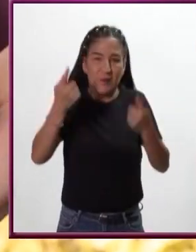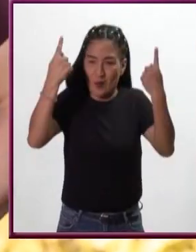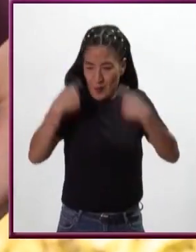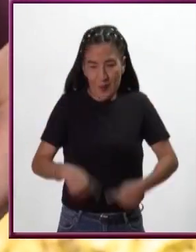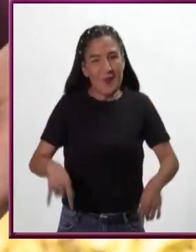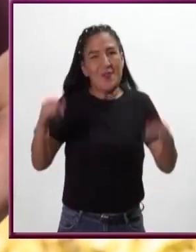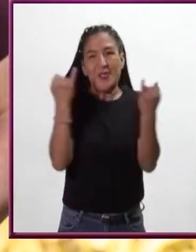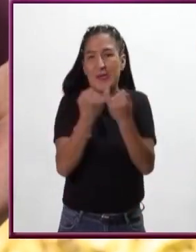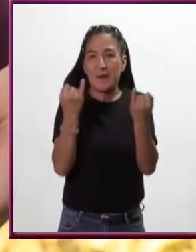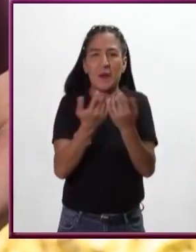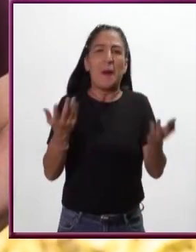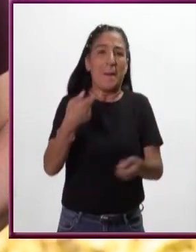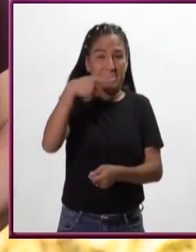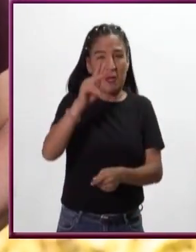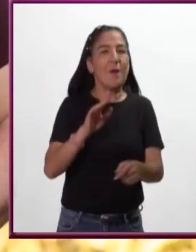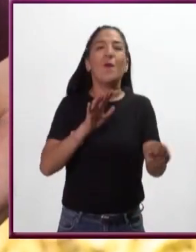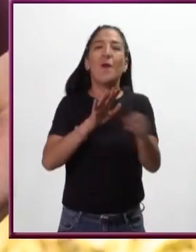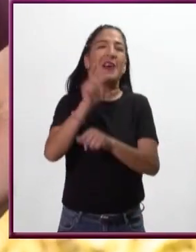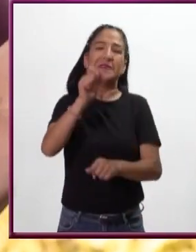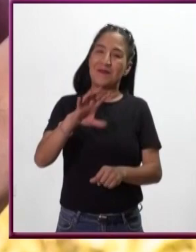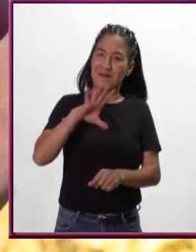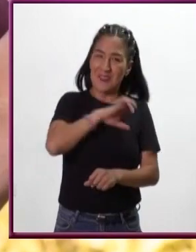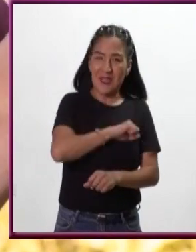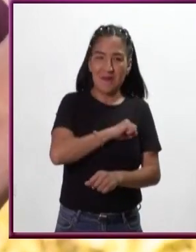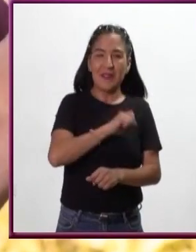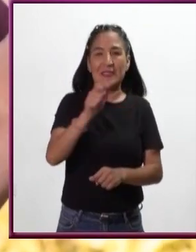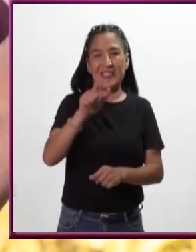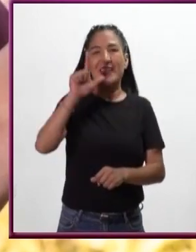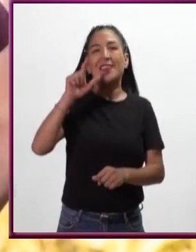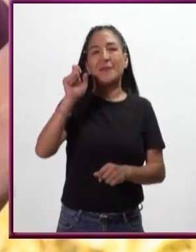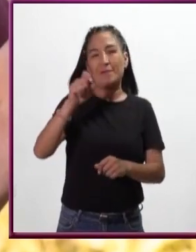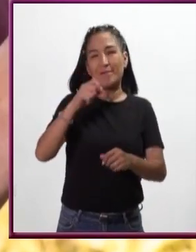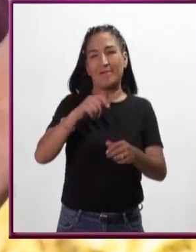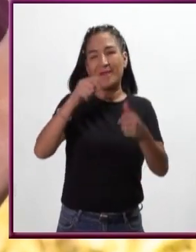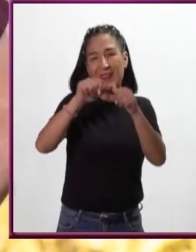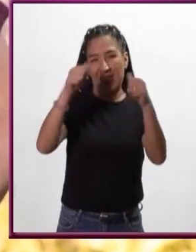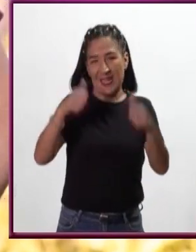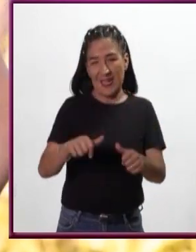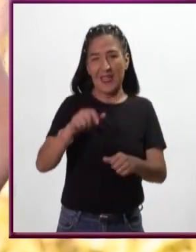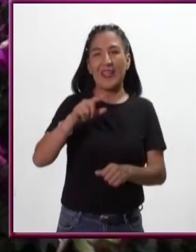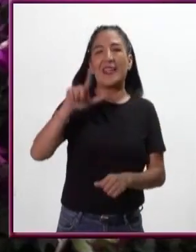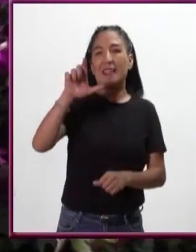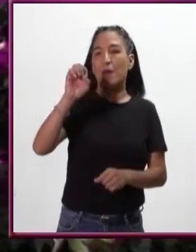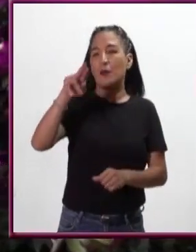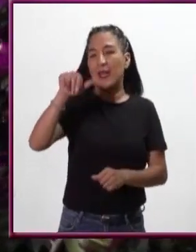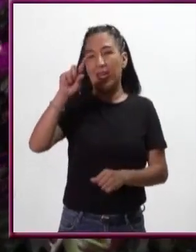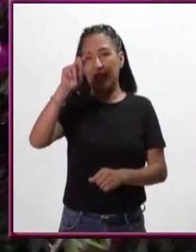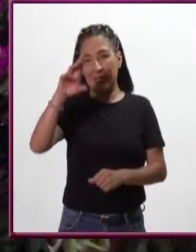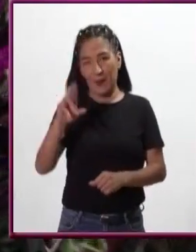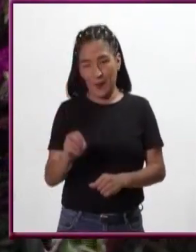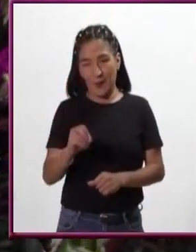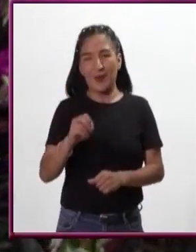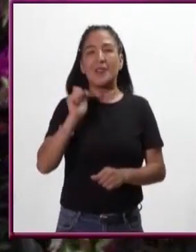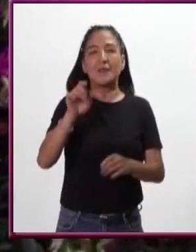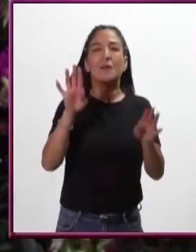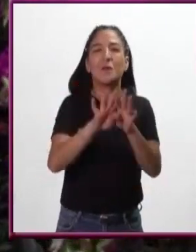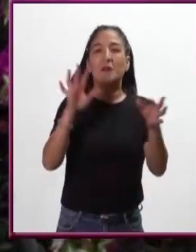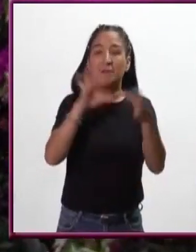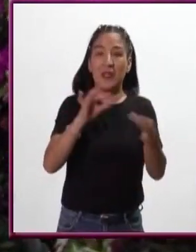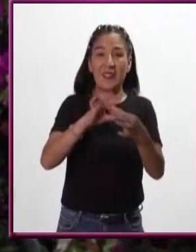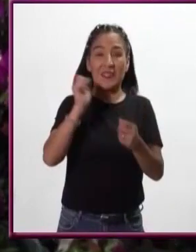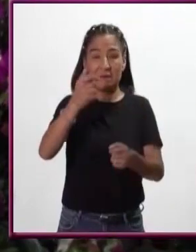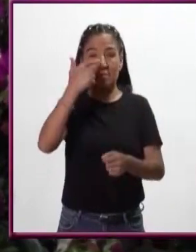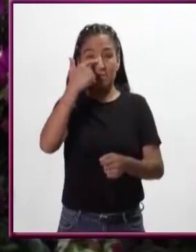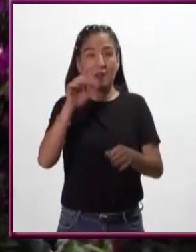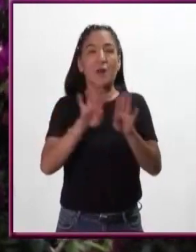Definitivamente todos, ¿no? Pero algunos tienen sus favoritos, como el gran Leonardo da Vinci, que decía que el olfato indica con